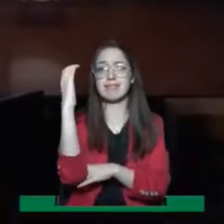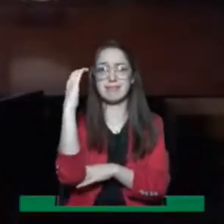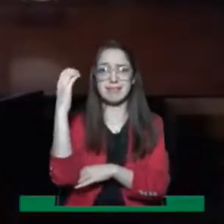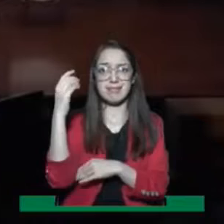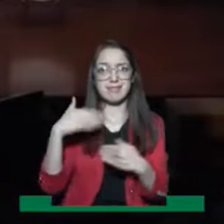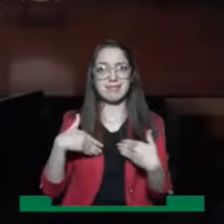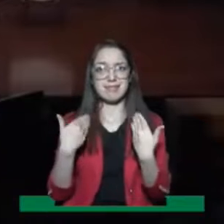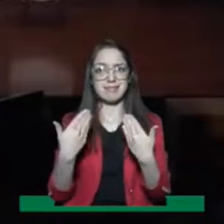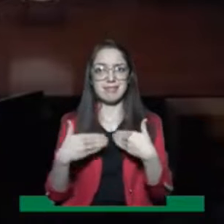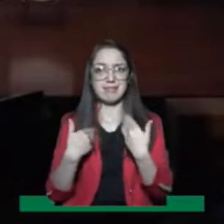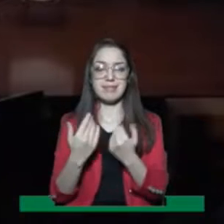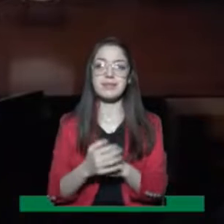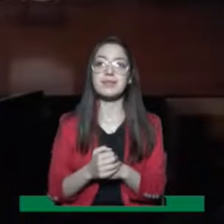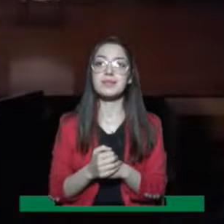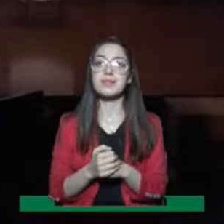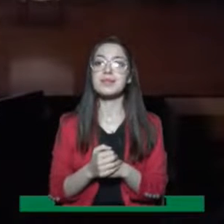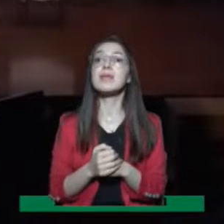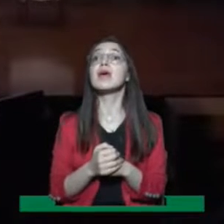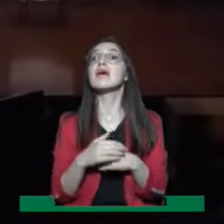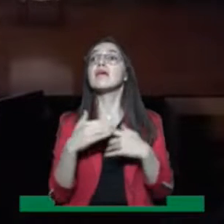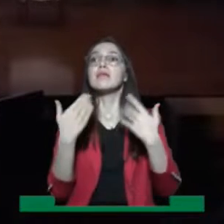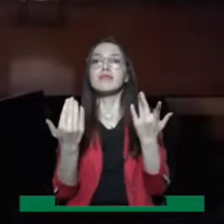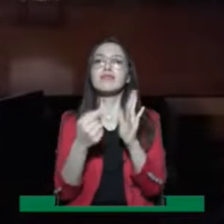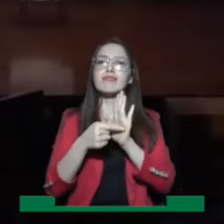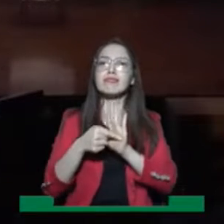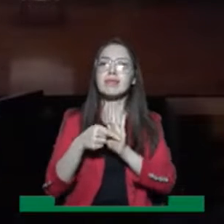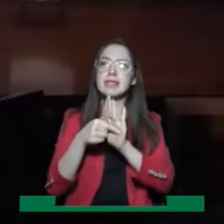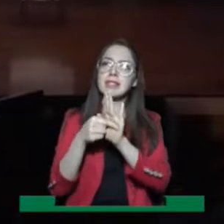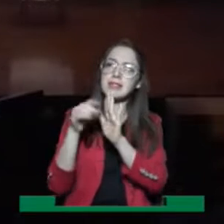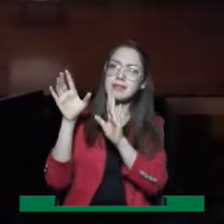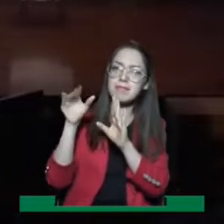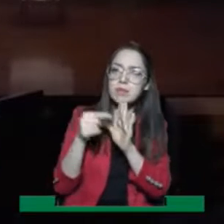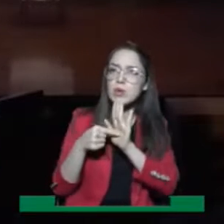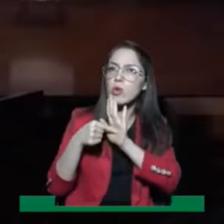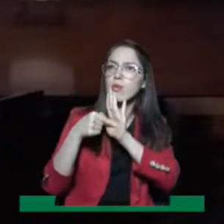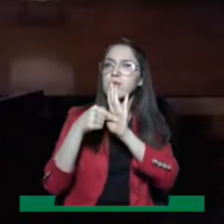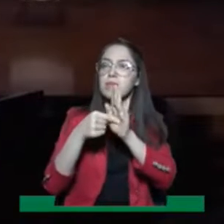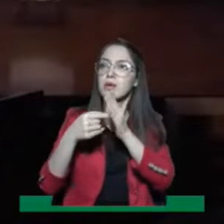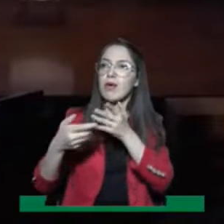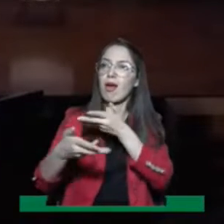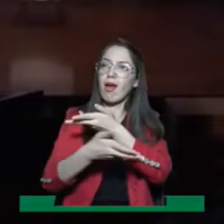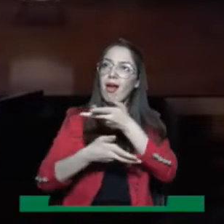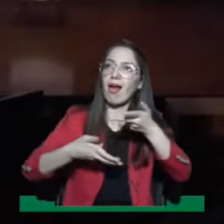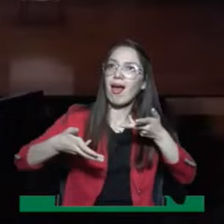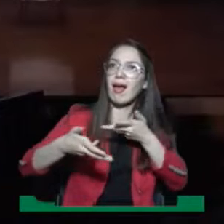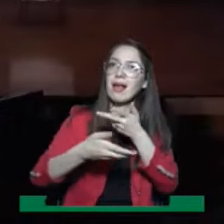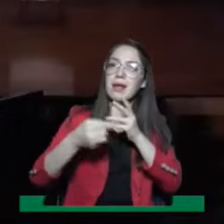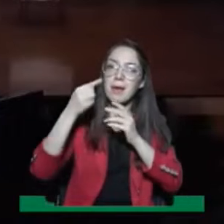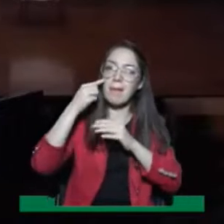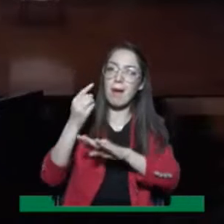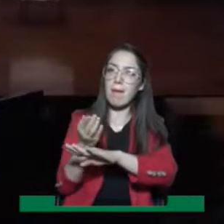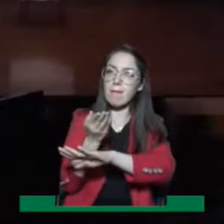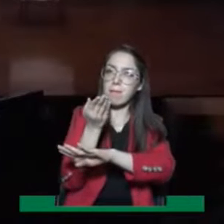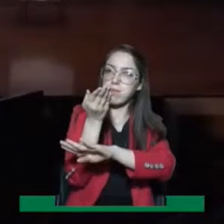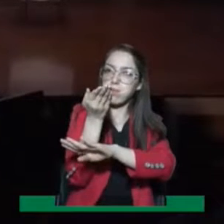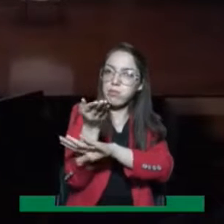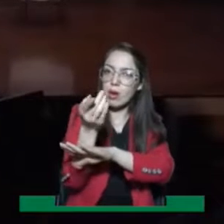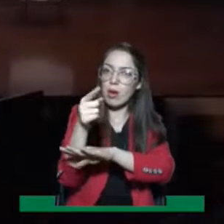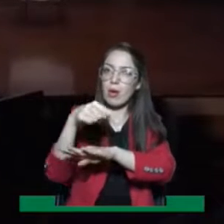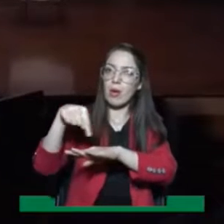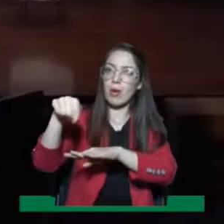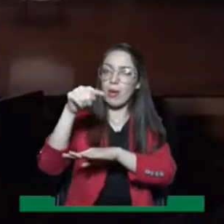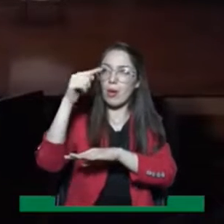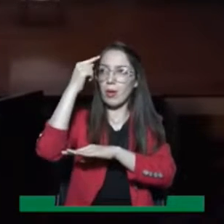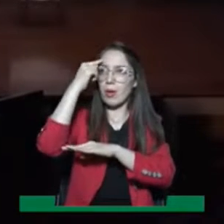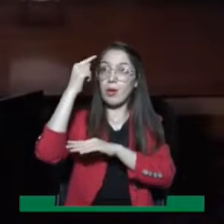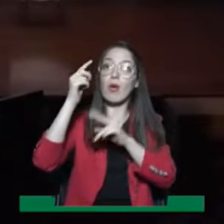En esta presentación que queremos, digamos, generarlos motivados alrededor de toda una apuesta que va dada alrededor de los temas